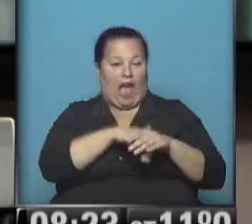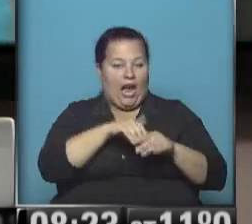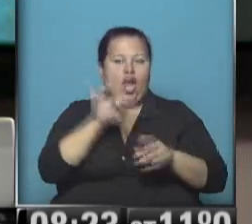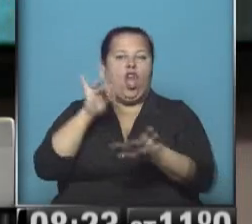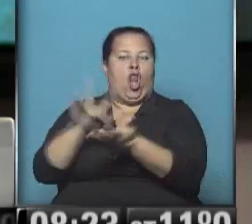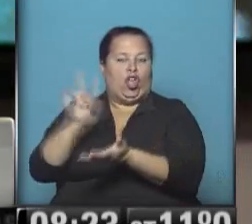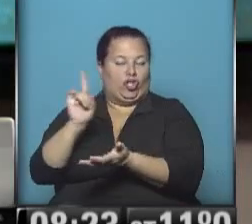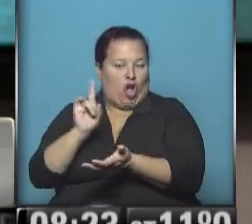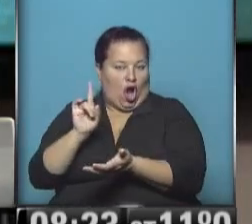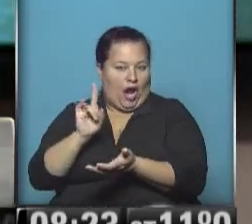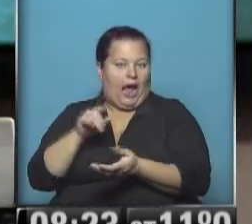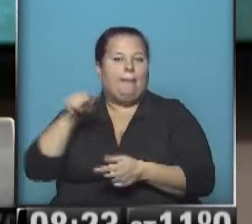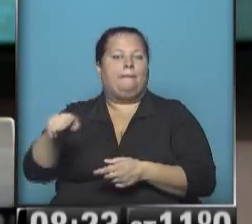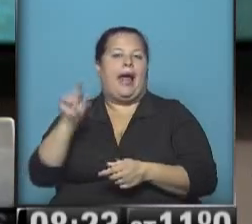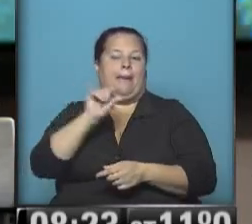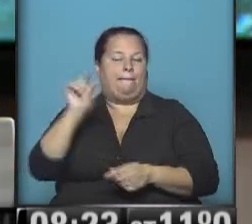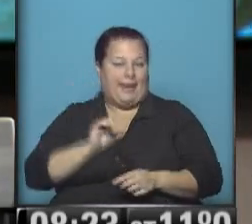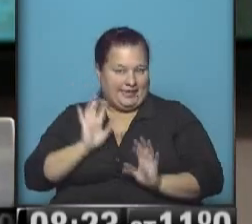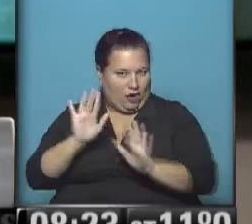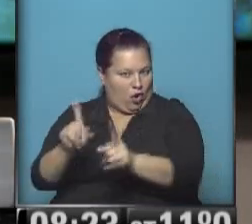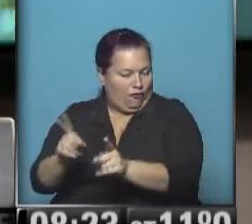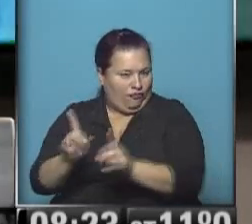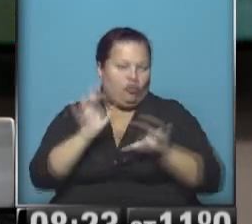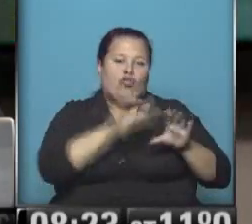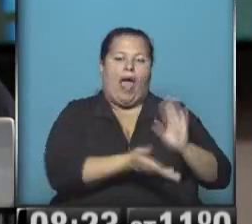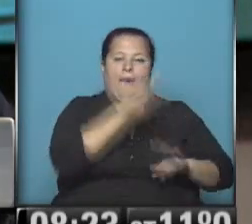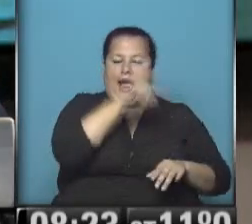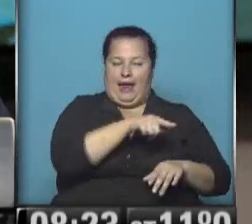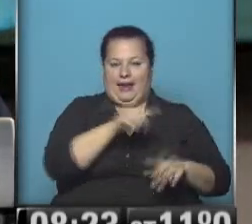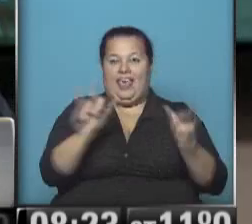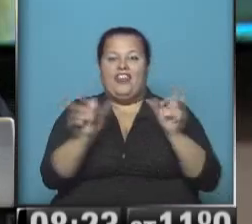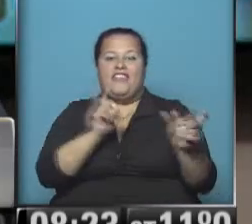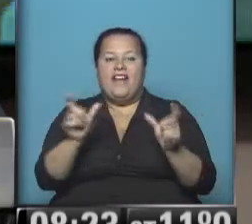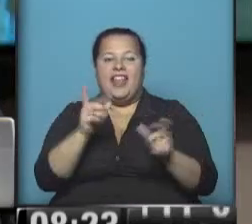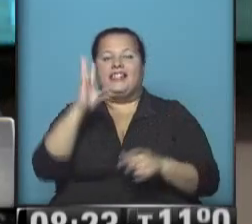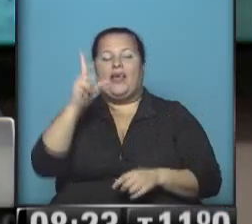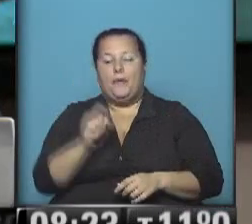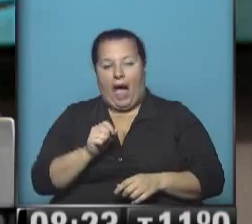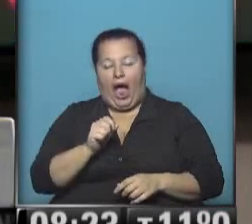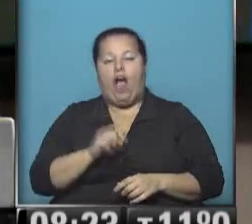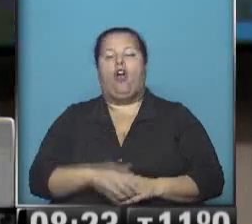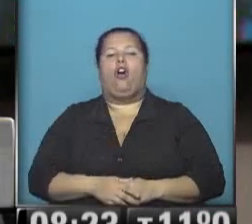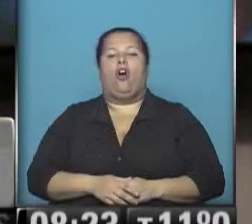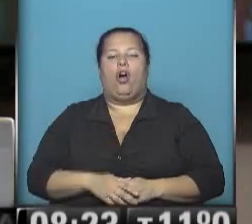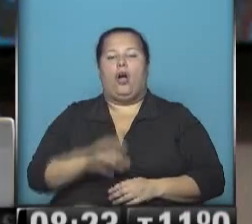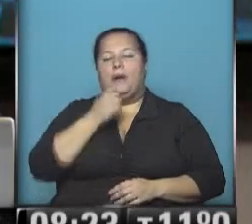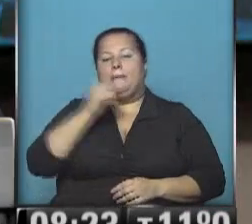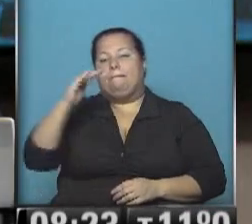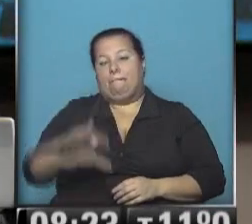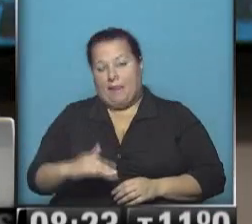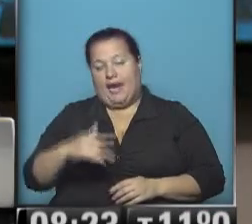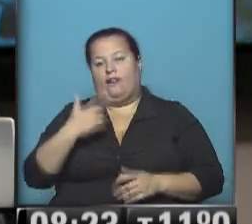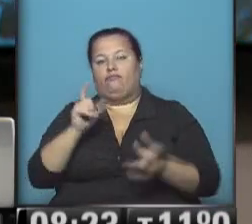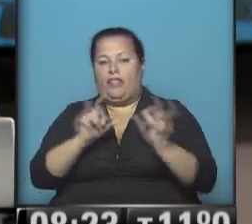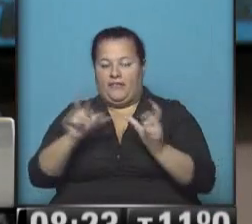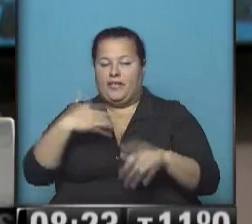tocar las tasas para los préstamos no osea tratando de que el margen que tiene el sistema bancario sea un poco menor que es un